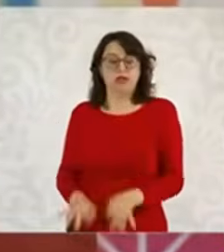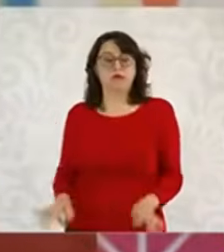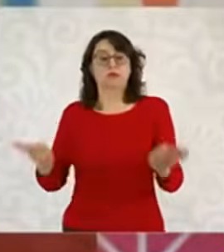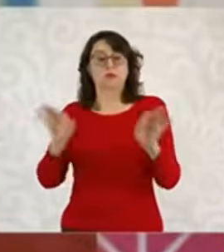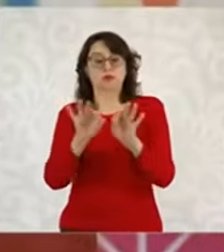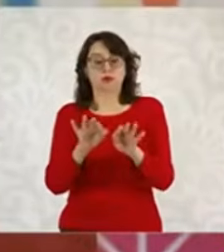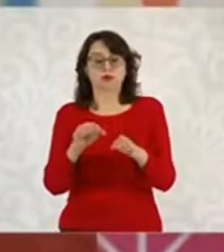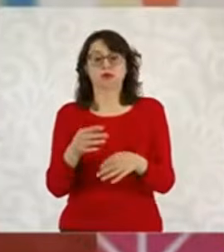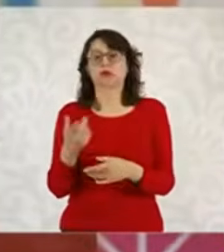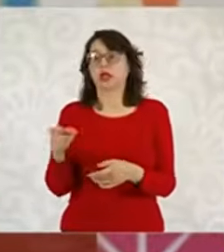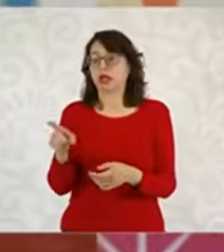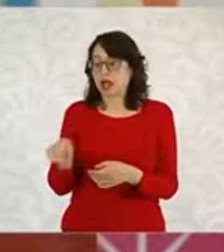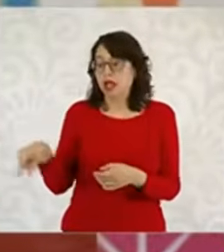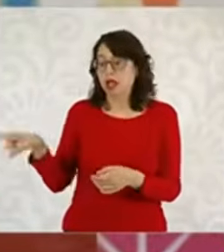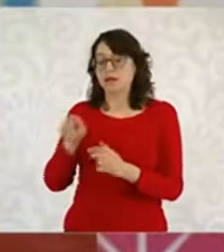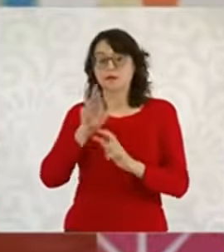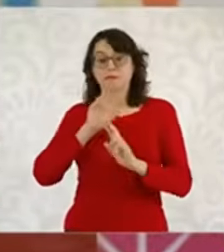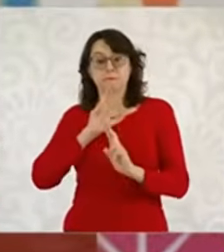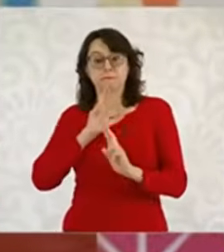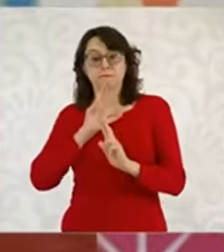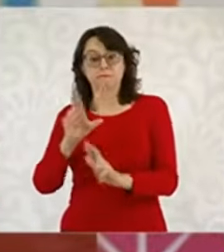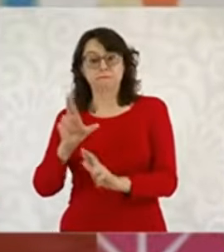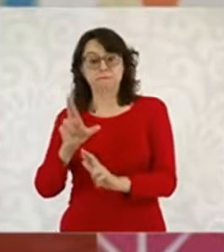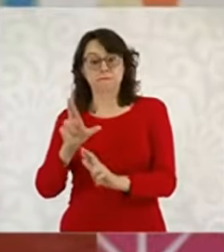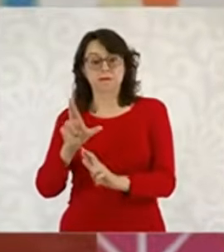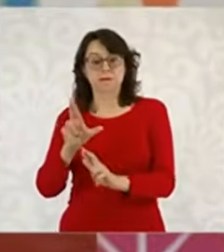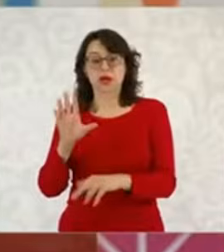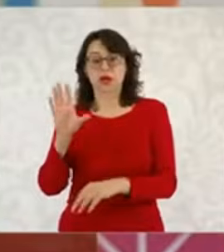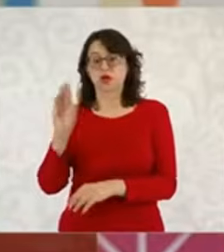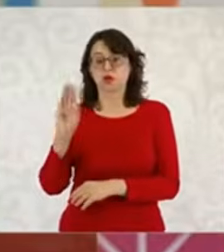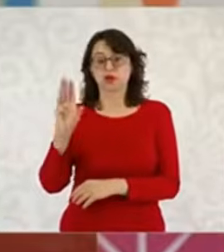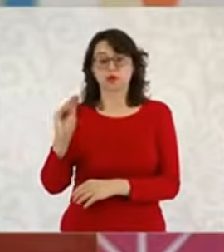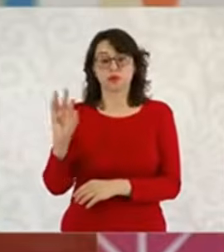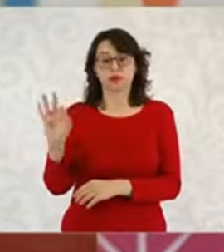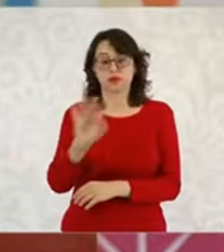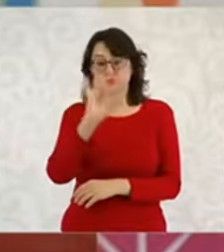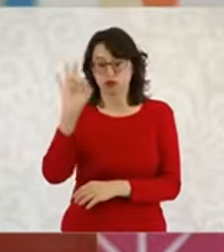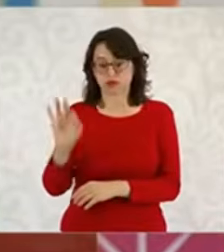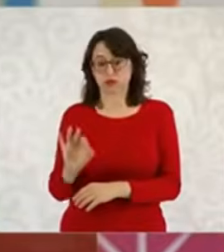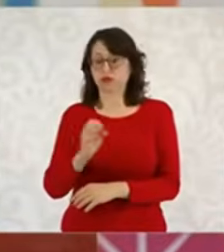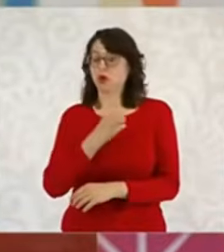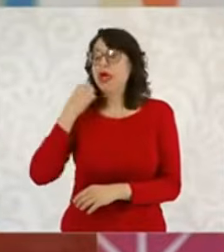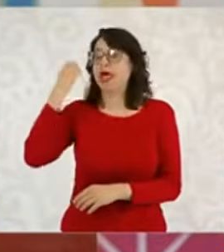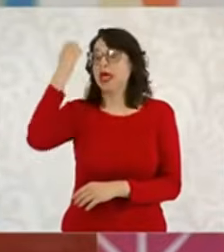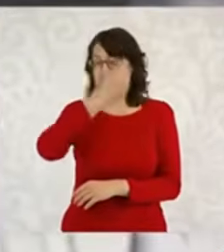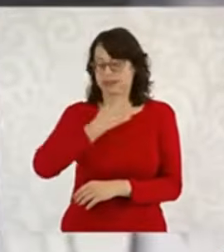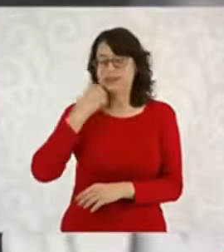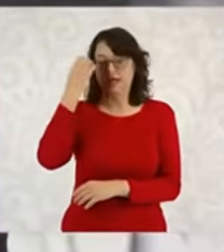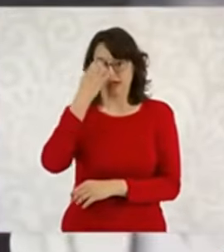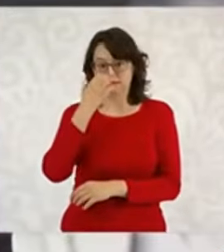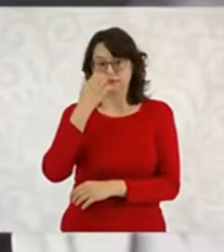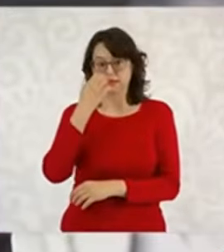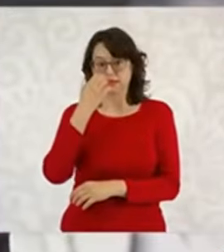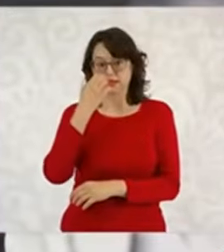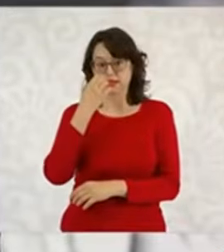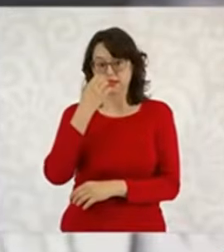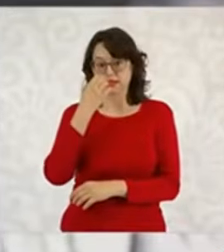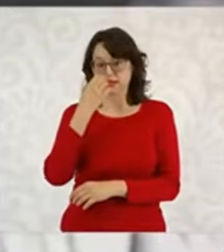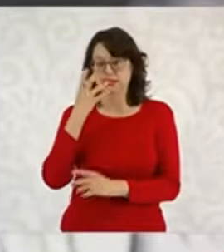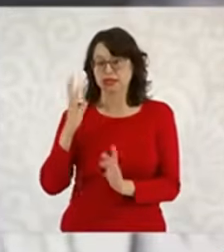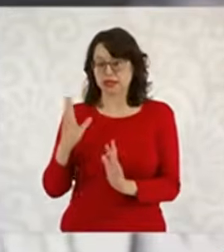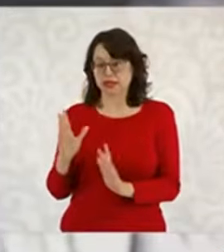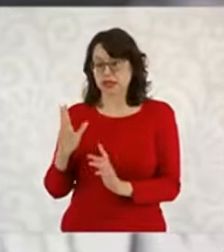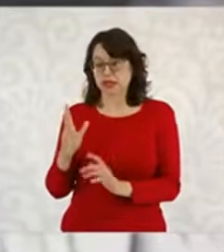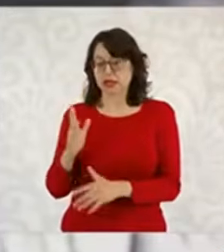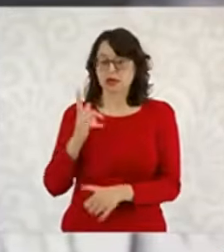ellos los resultados, en promedio el 90% de los jóvenes va a quedar entre su primera